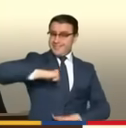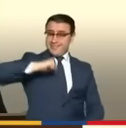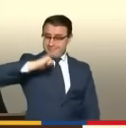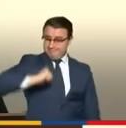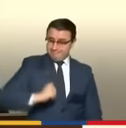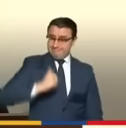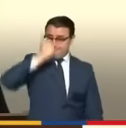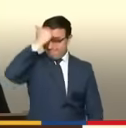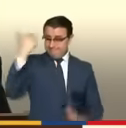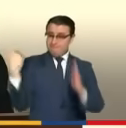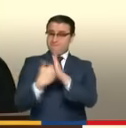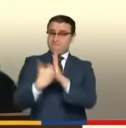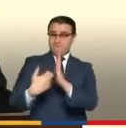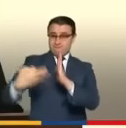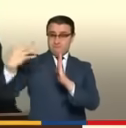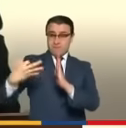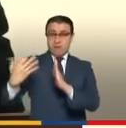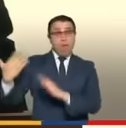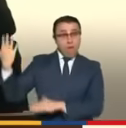fundamentales, no es cierto.